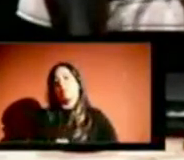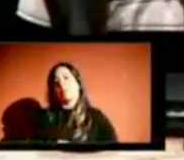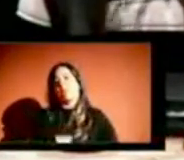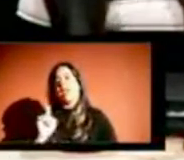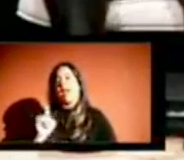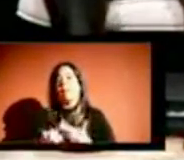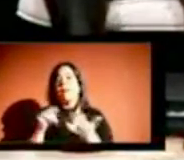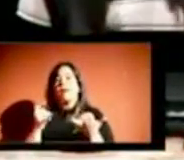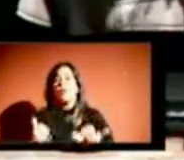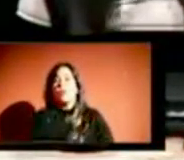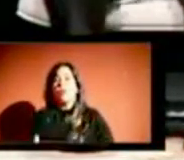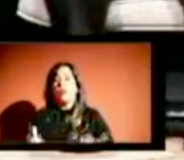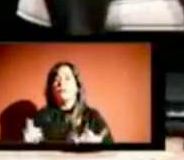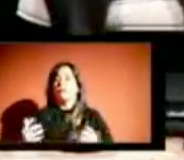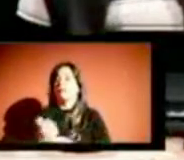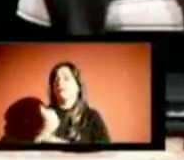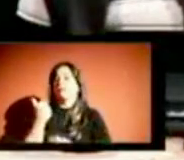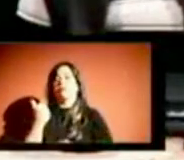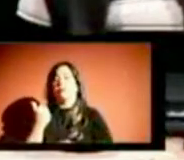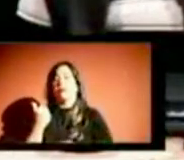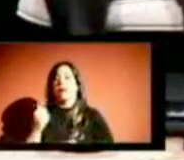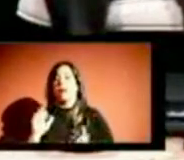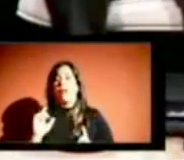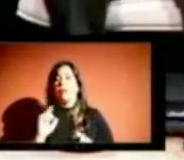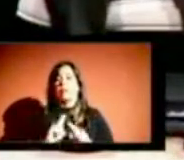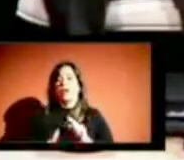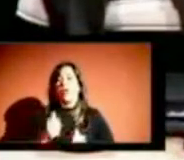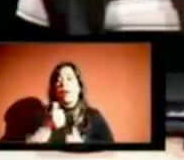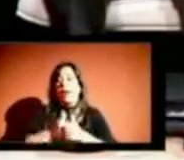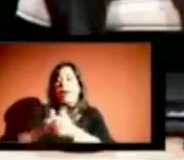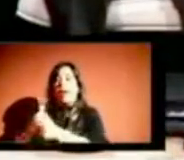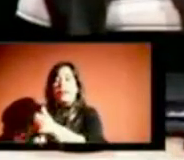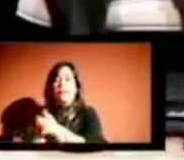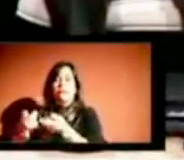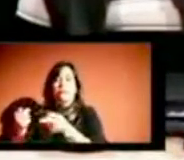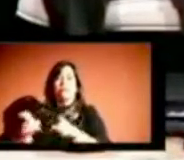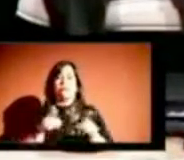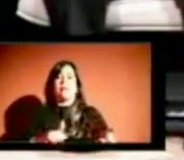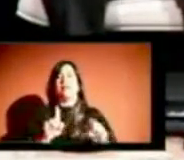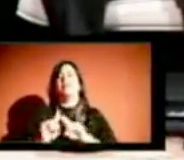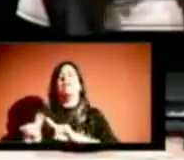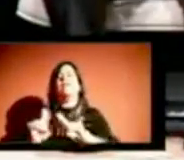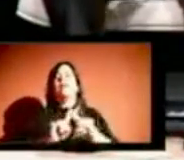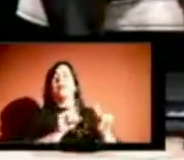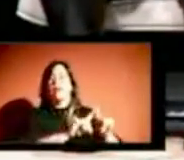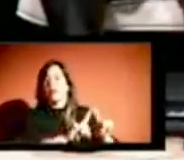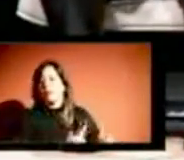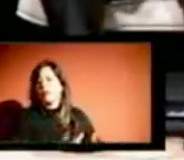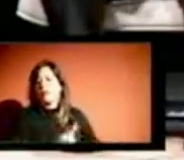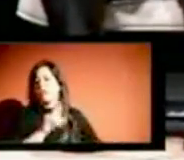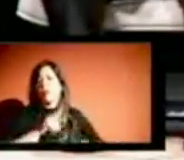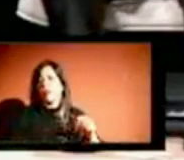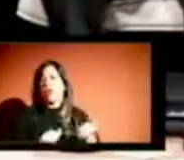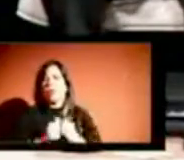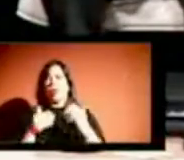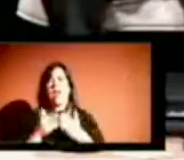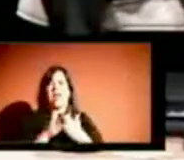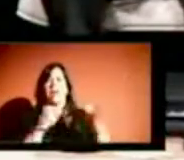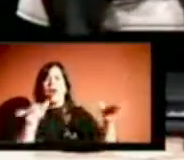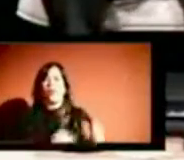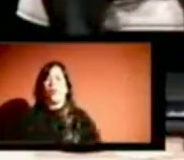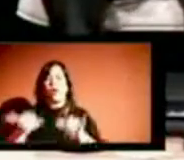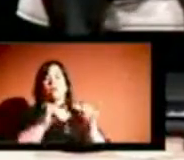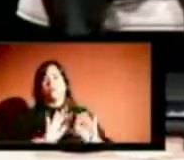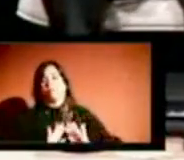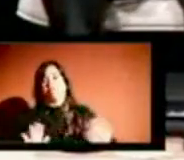hasta el momento pues ha prevalecido. Ahora, cada caso es diferente, o sea, no se debe generalizar. Y en